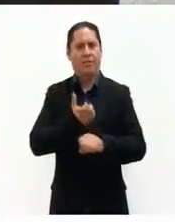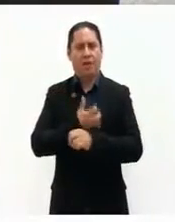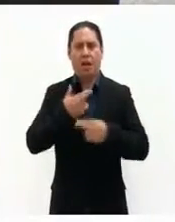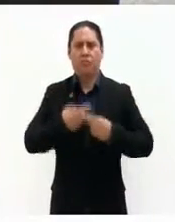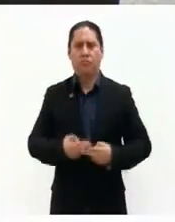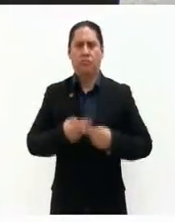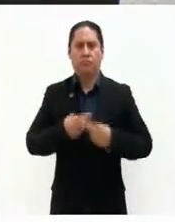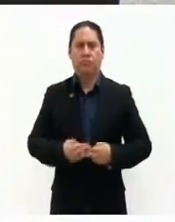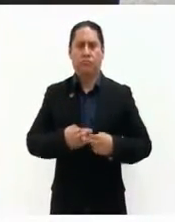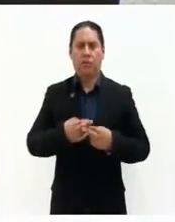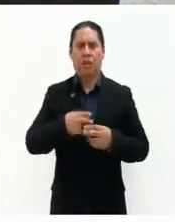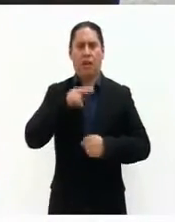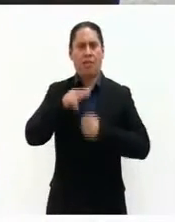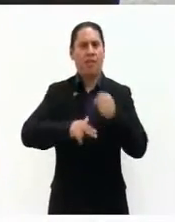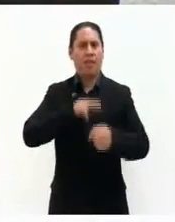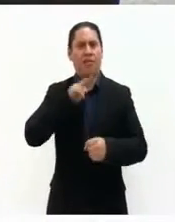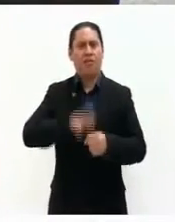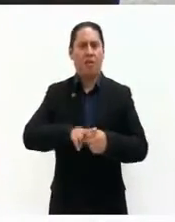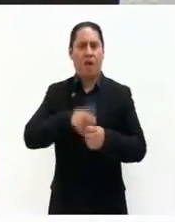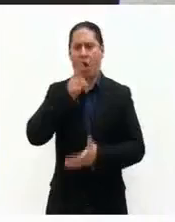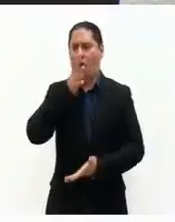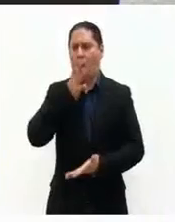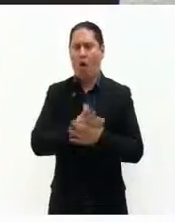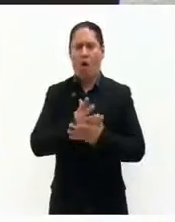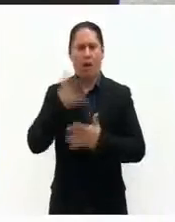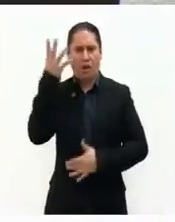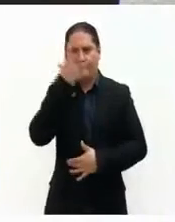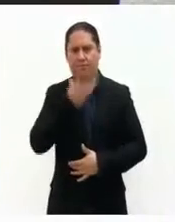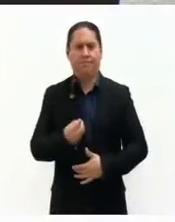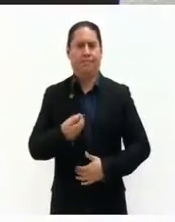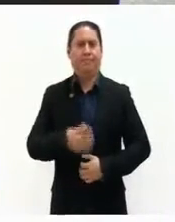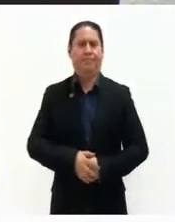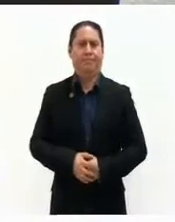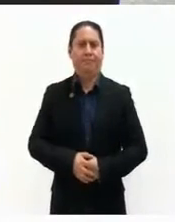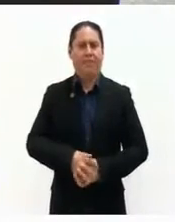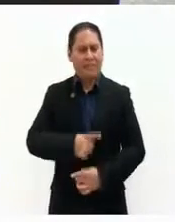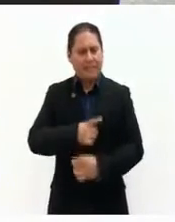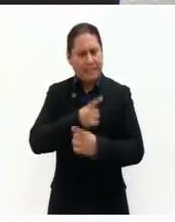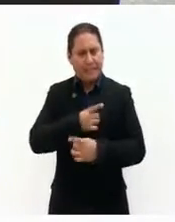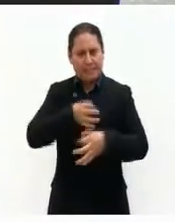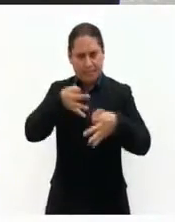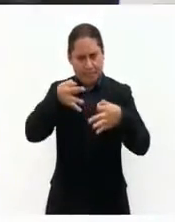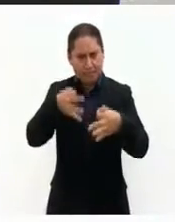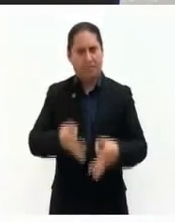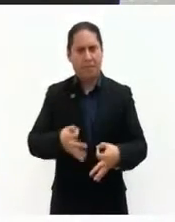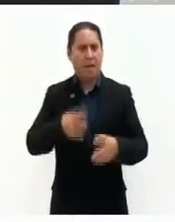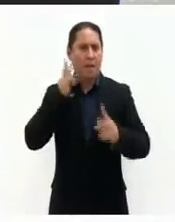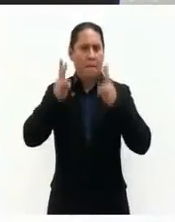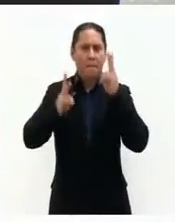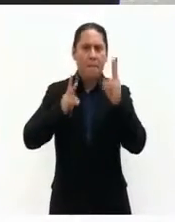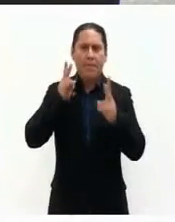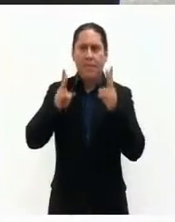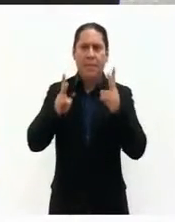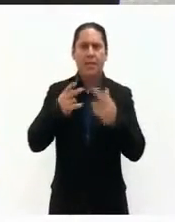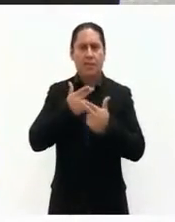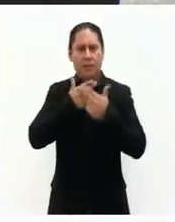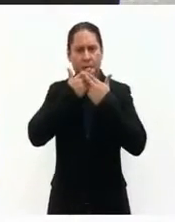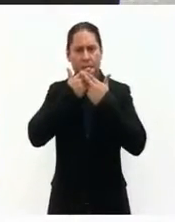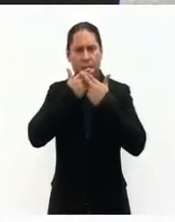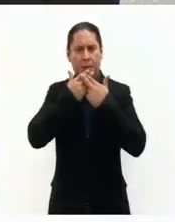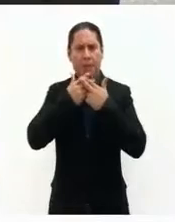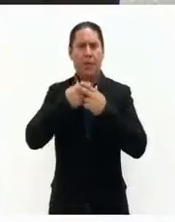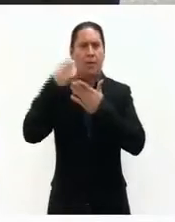riquezas naturales revisten paisajes únicos y maravillosos, dignos siempre de ser visitados y apreciados por